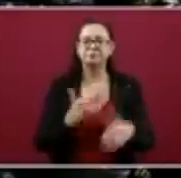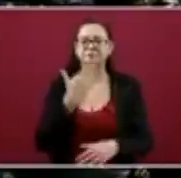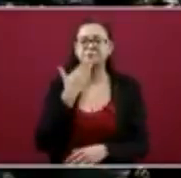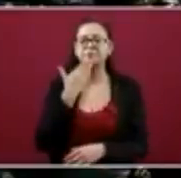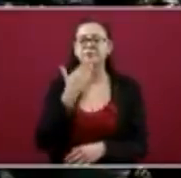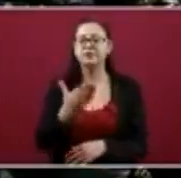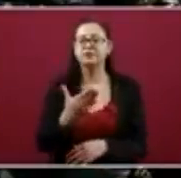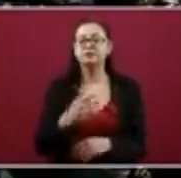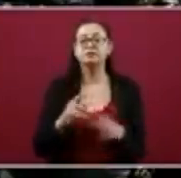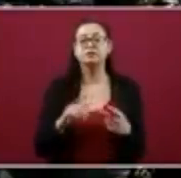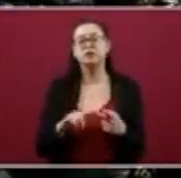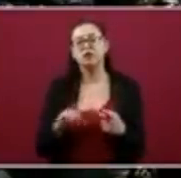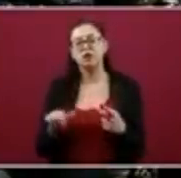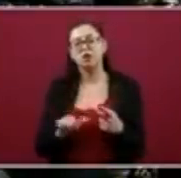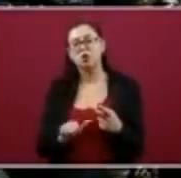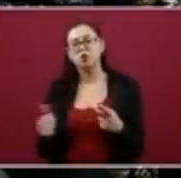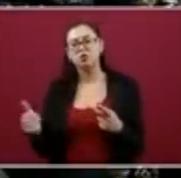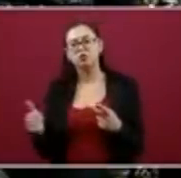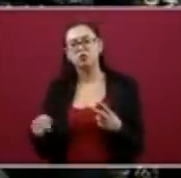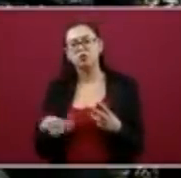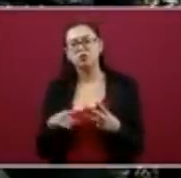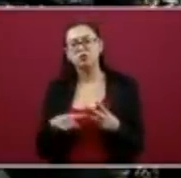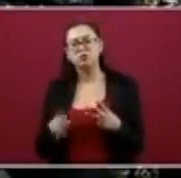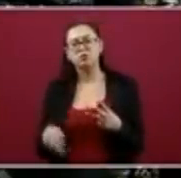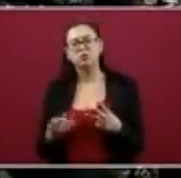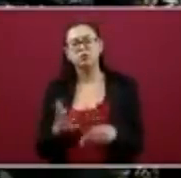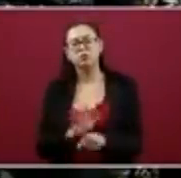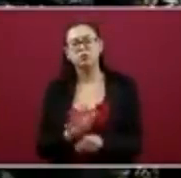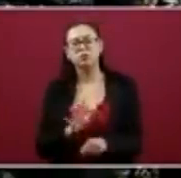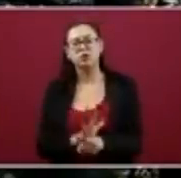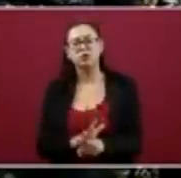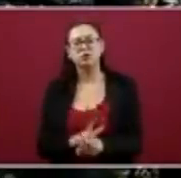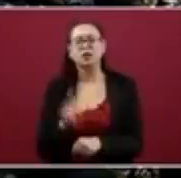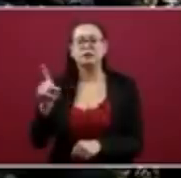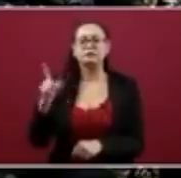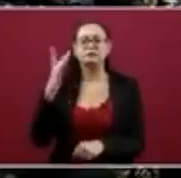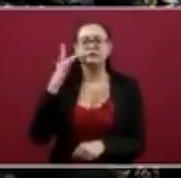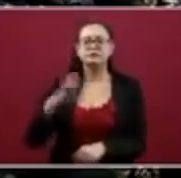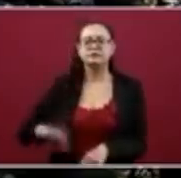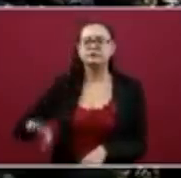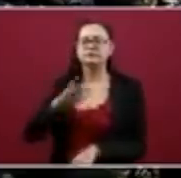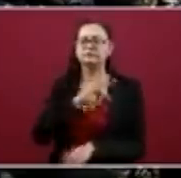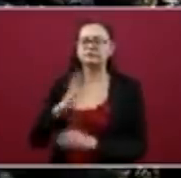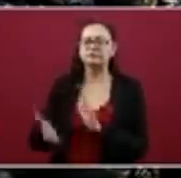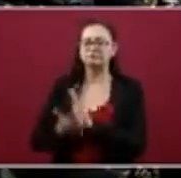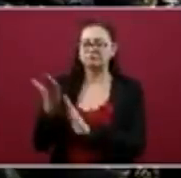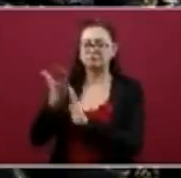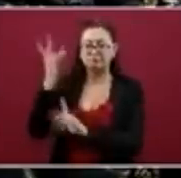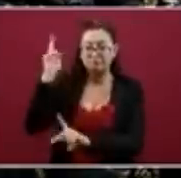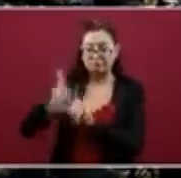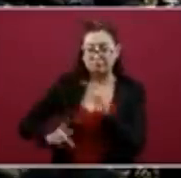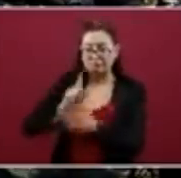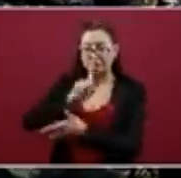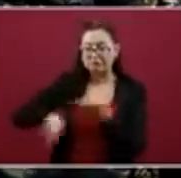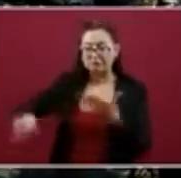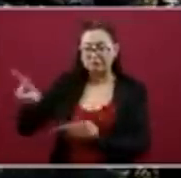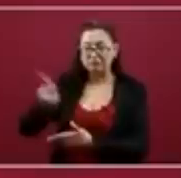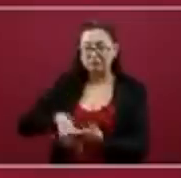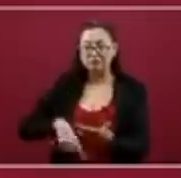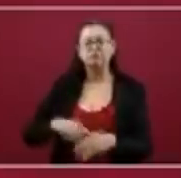otro que preguntaste es… Lo del proyecto inmobiliario en Santa Fe, sí, que estaba a cargo de la ciudad. Va a ser un